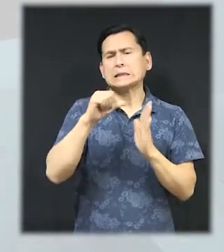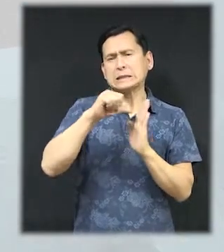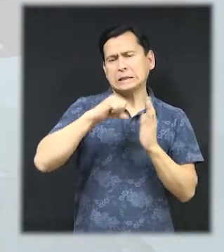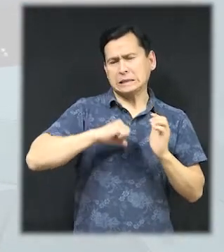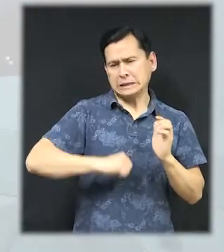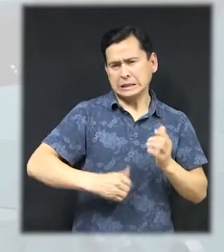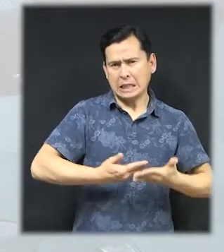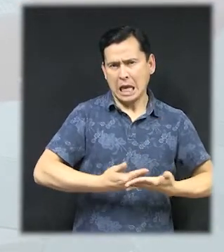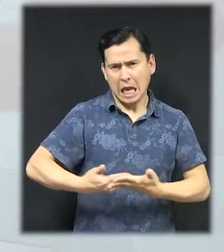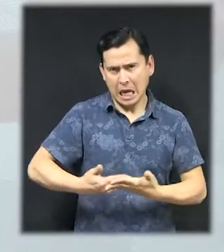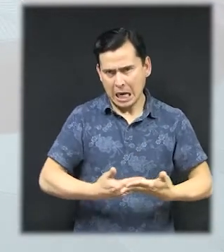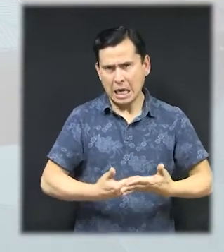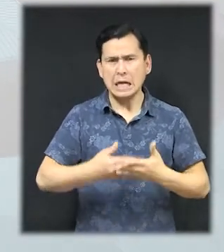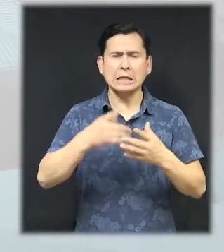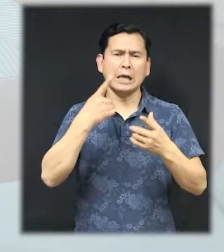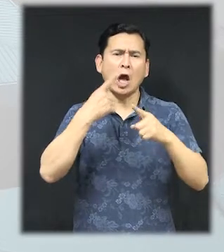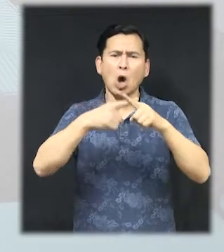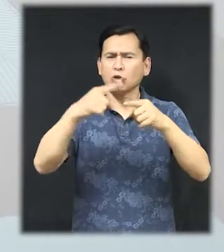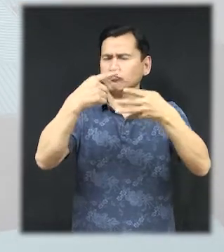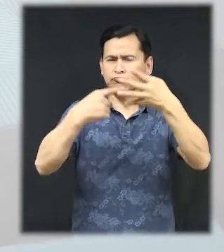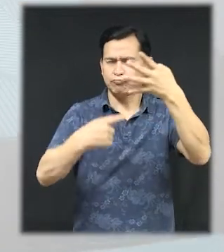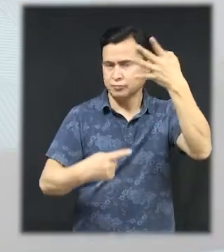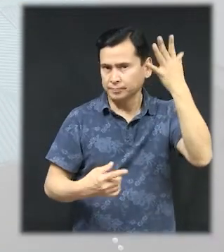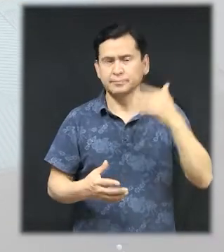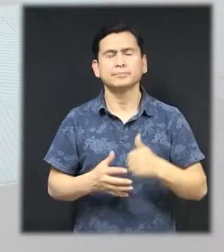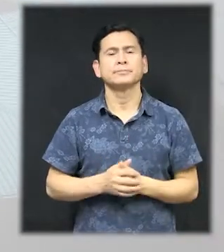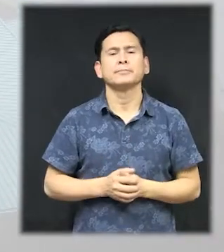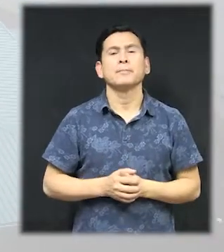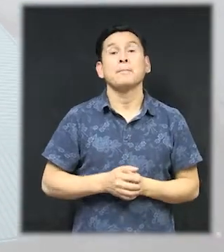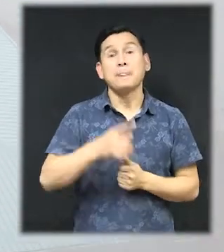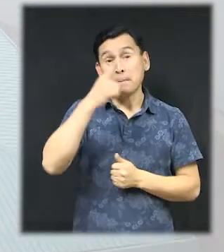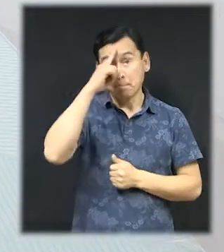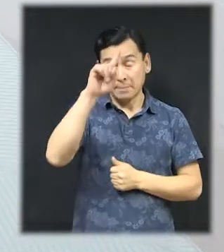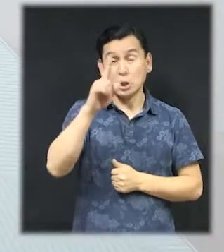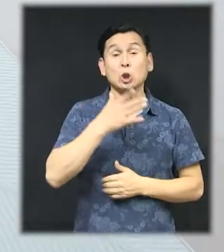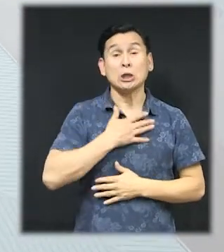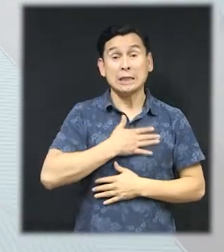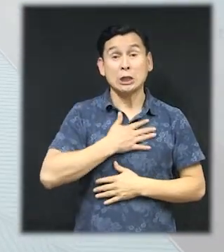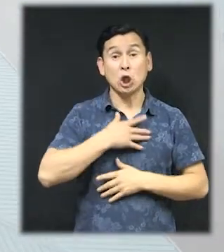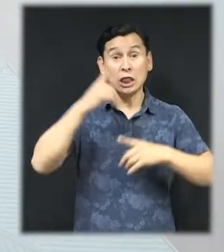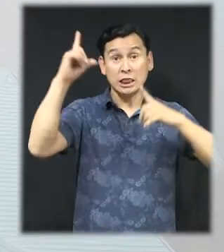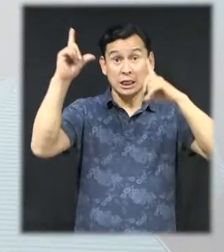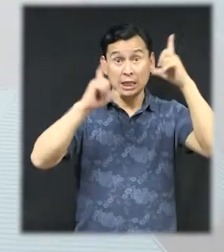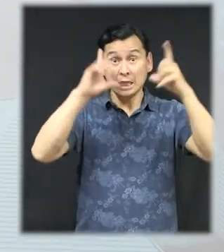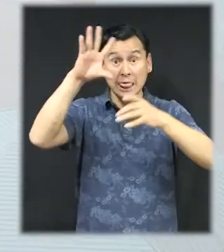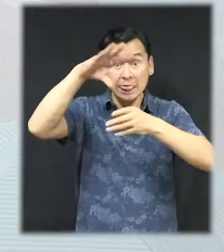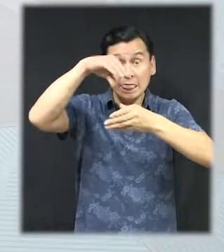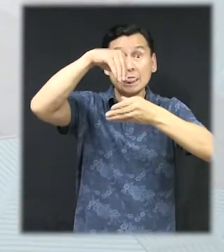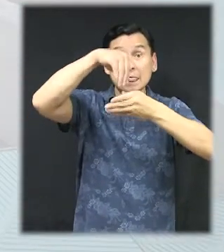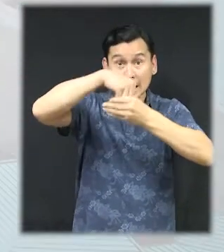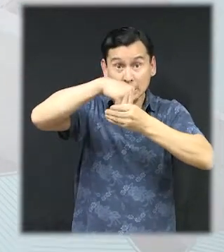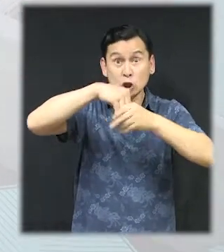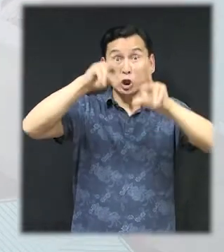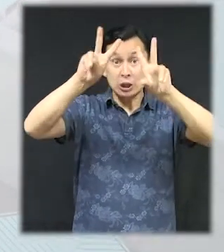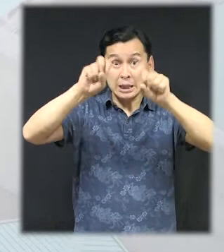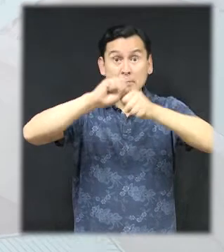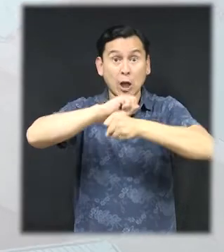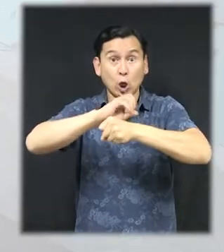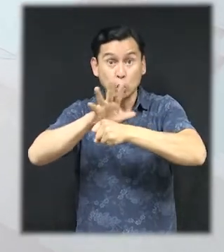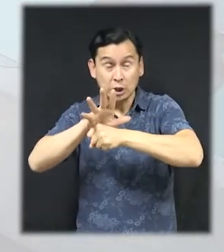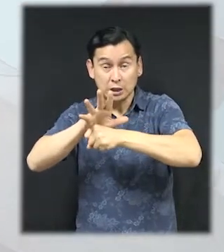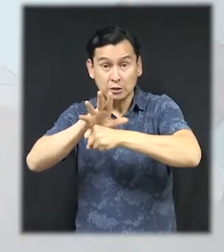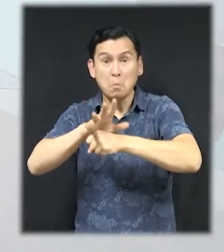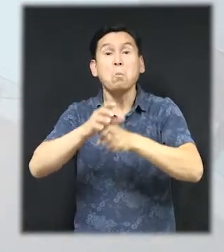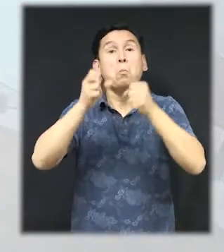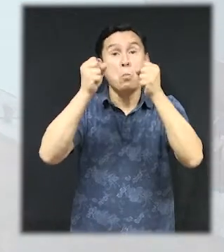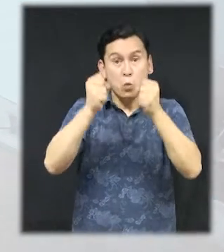son en general las cesáreas, las colecectomías, las apendicectomías, etc. Pero quisiera destacar que dentro